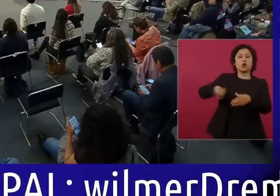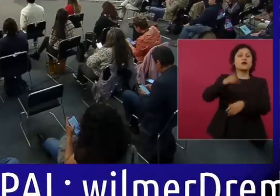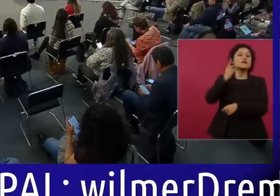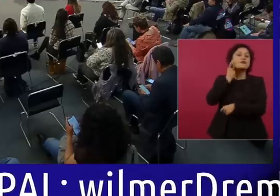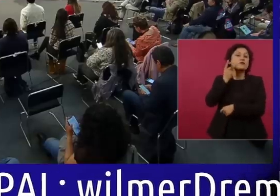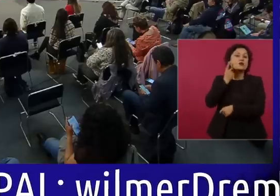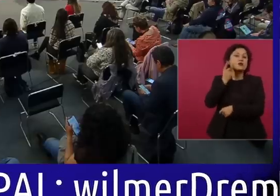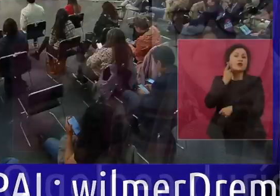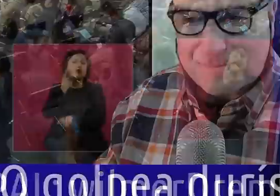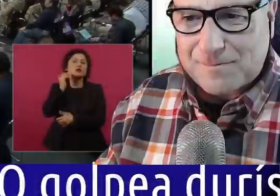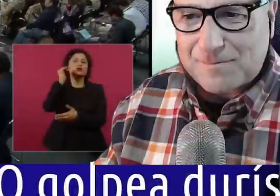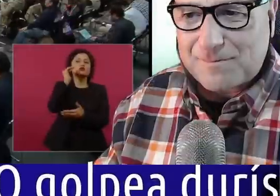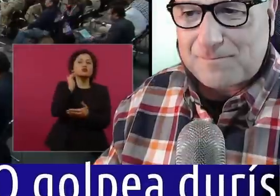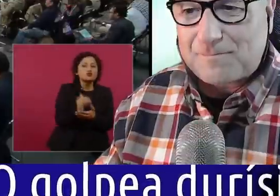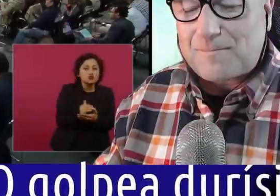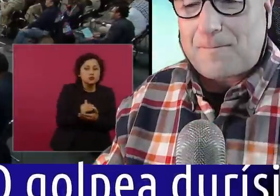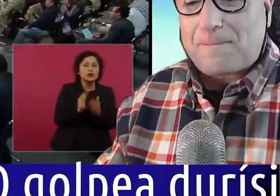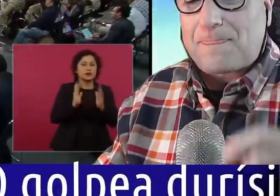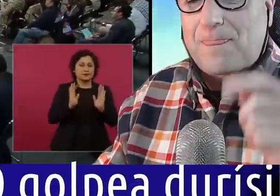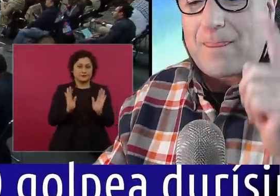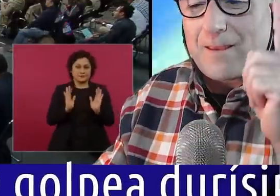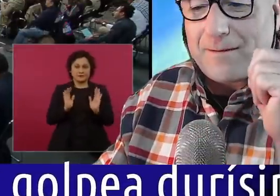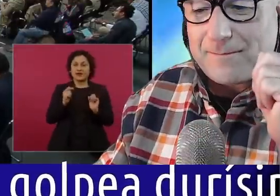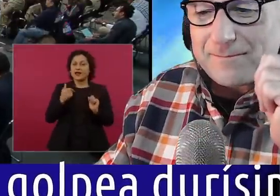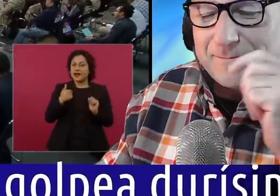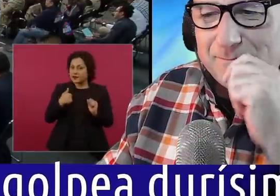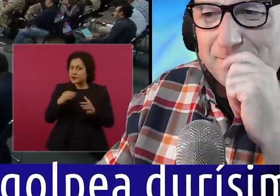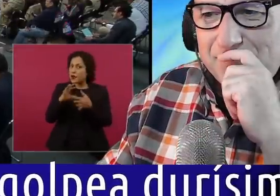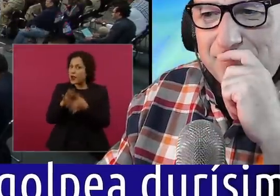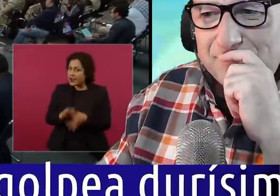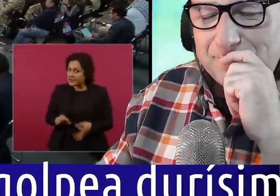Te lo digo a ti, Puerta, para que lo escuches tu ventana.